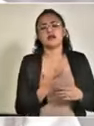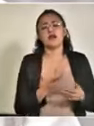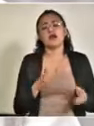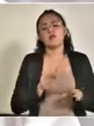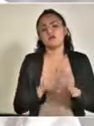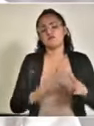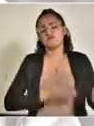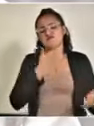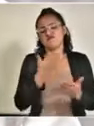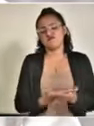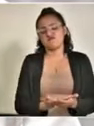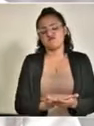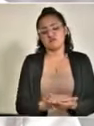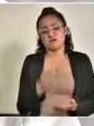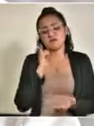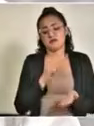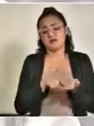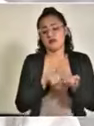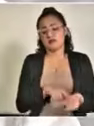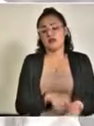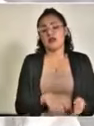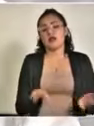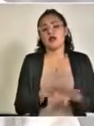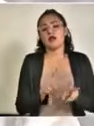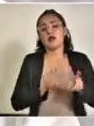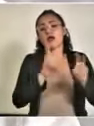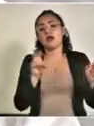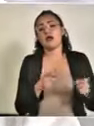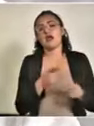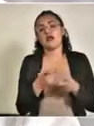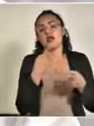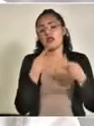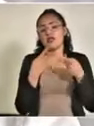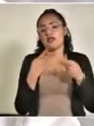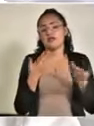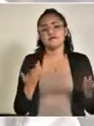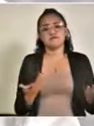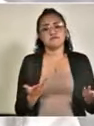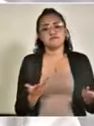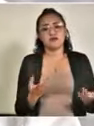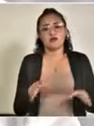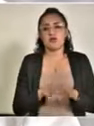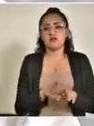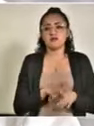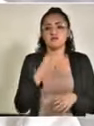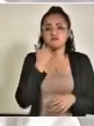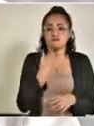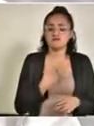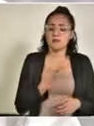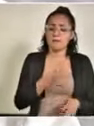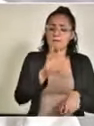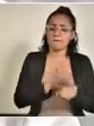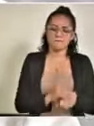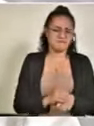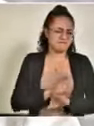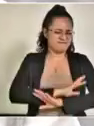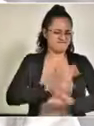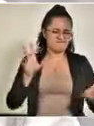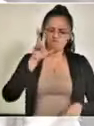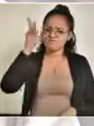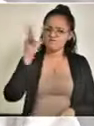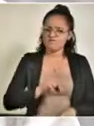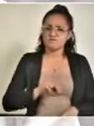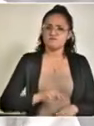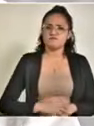plantear el tema de una concesión ni de una ruta. Nadie.